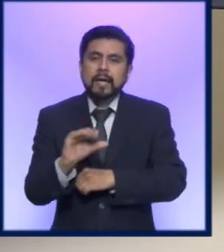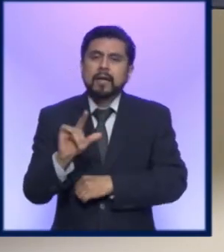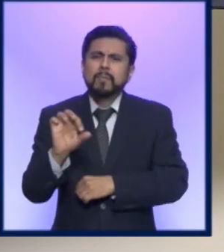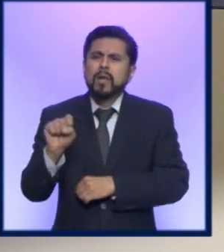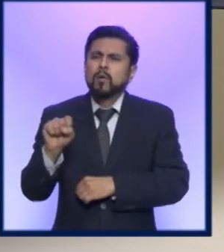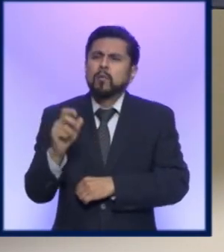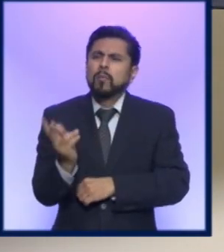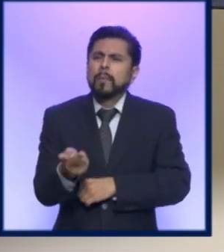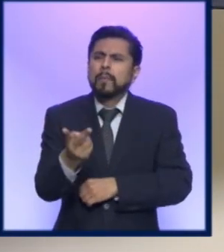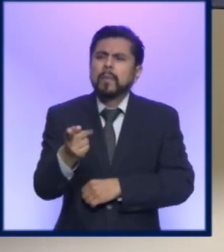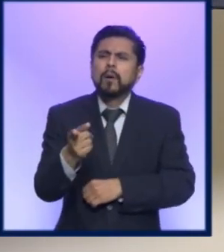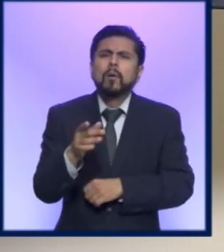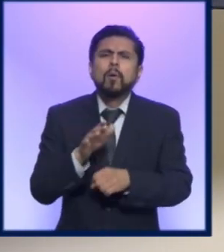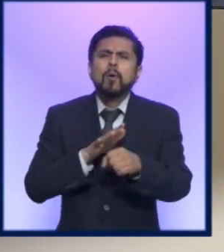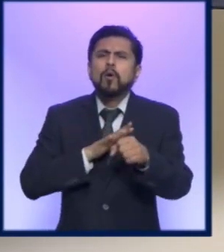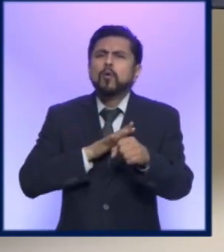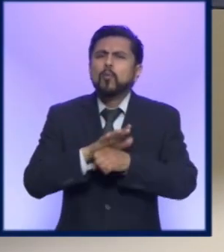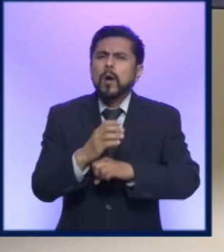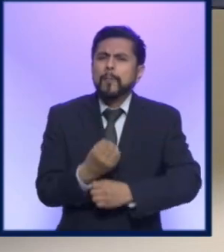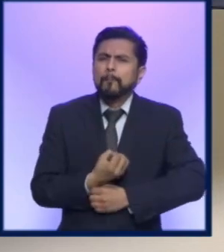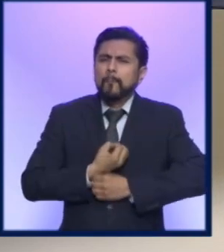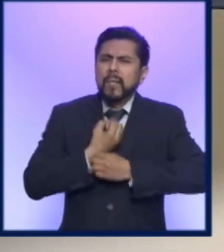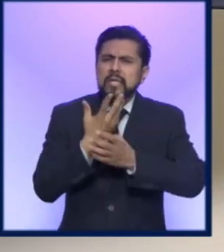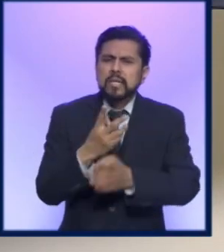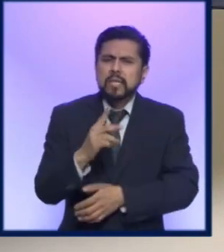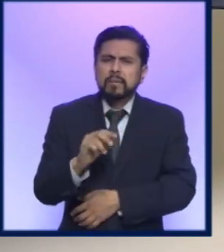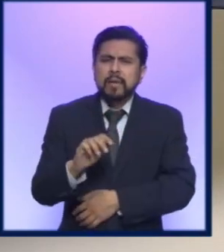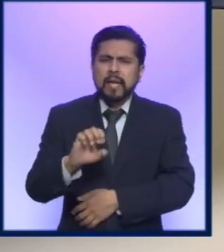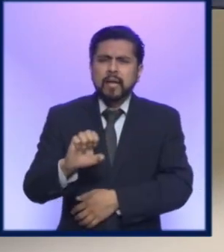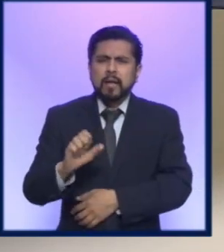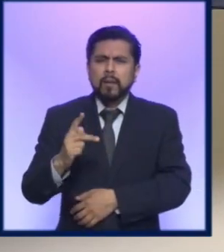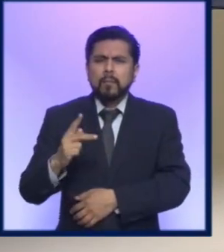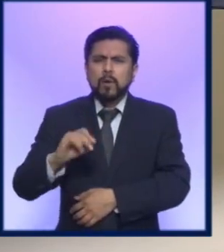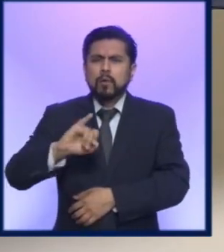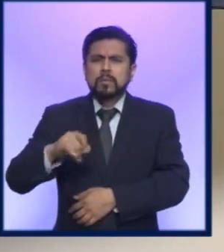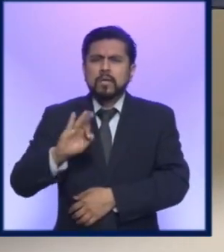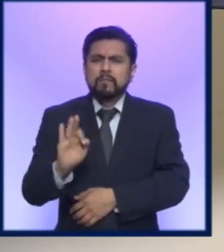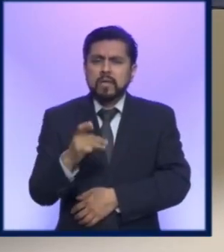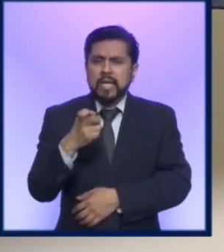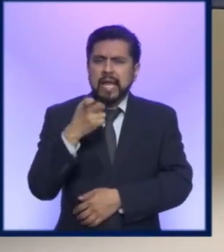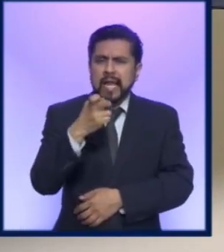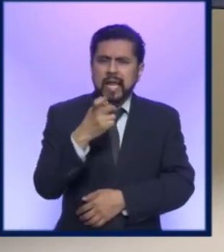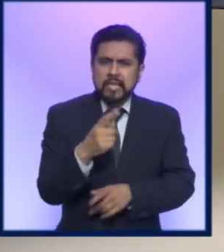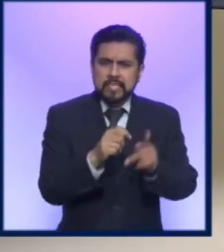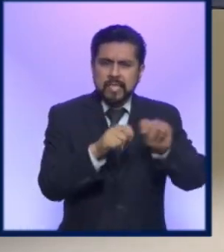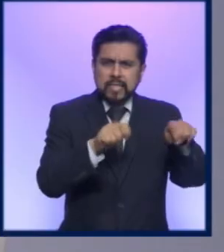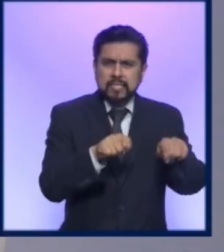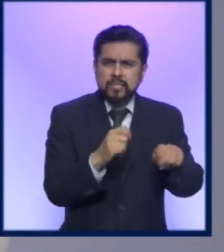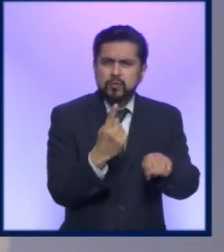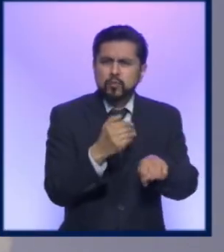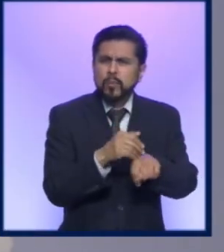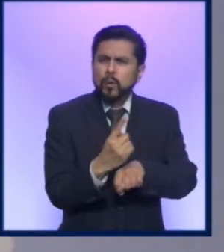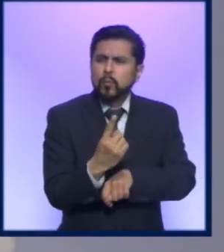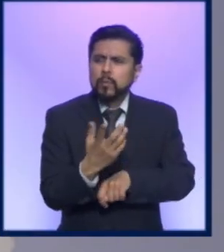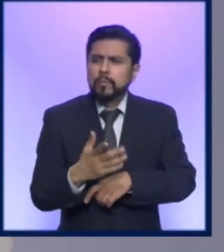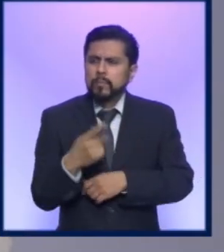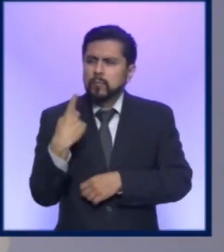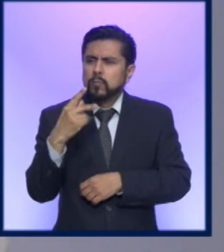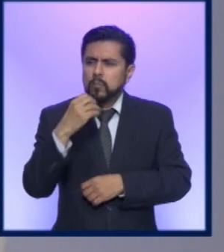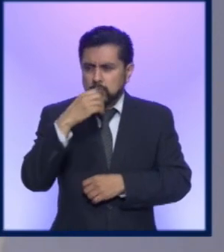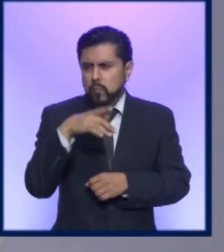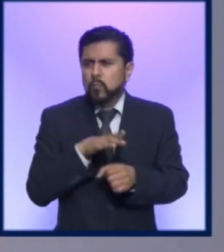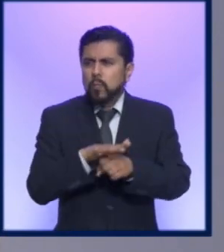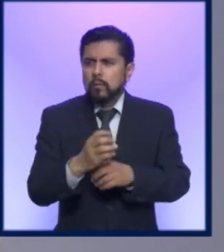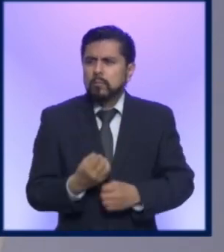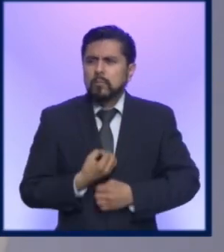cuál sería el mensaje del tribunal electoral con relación a este criterio eh el mensaje del